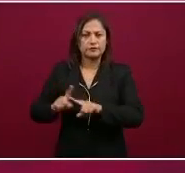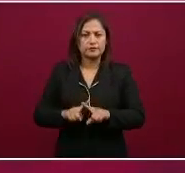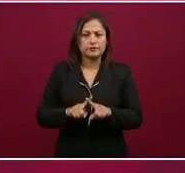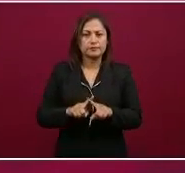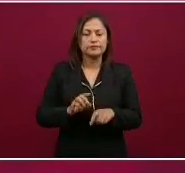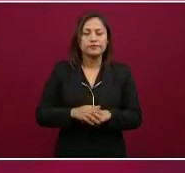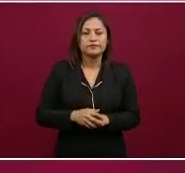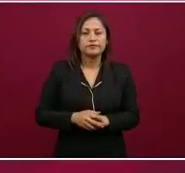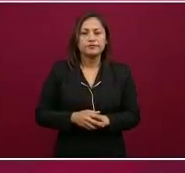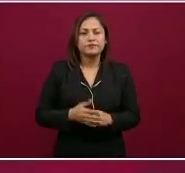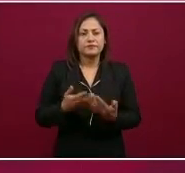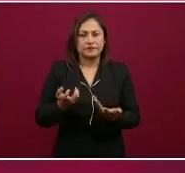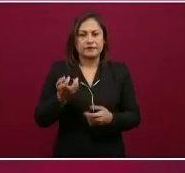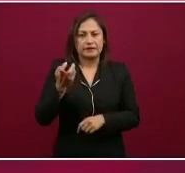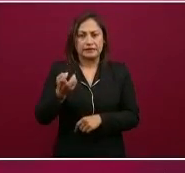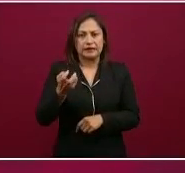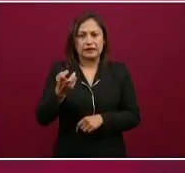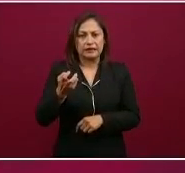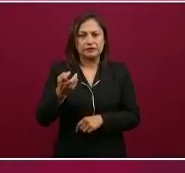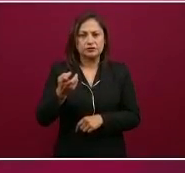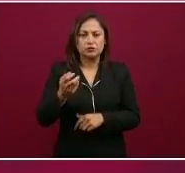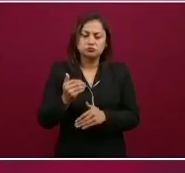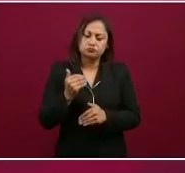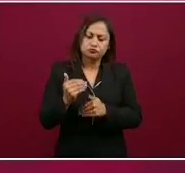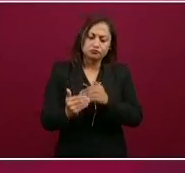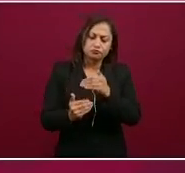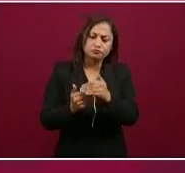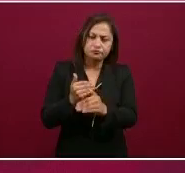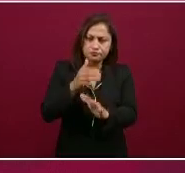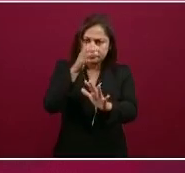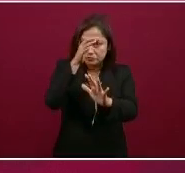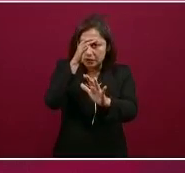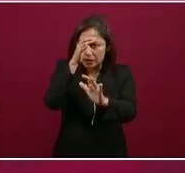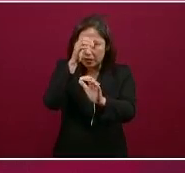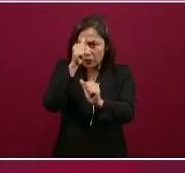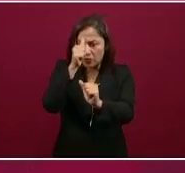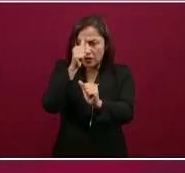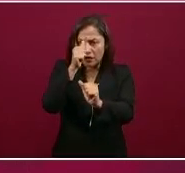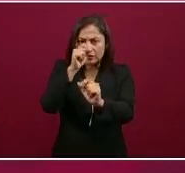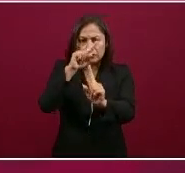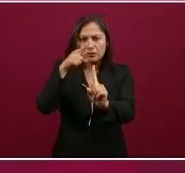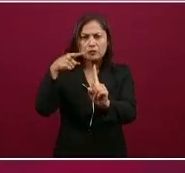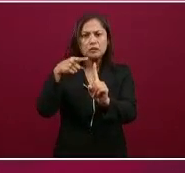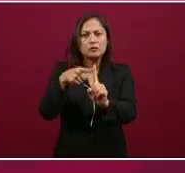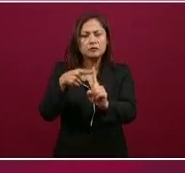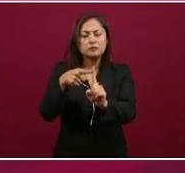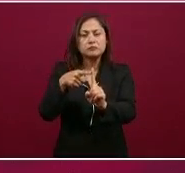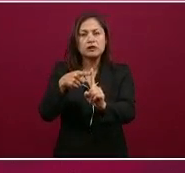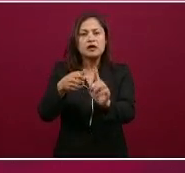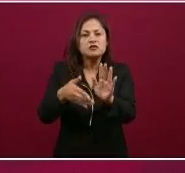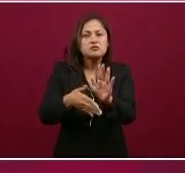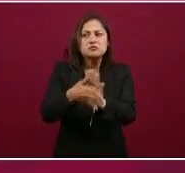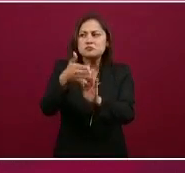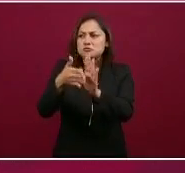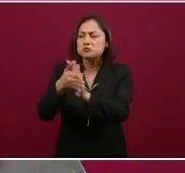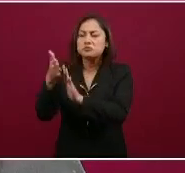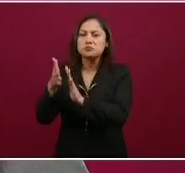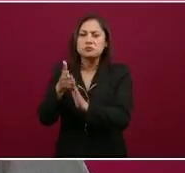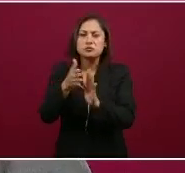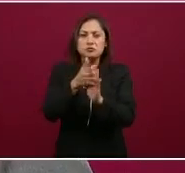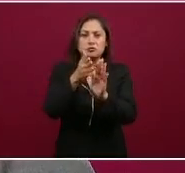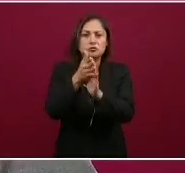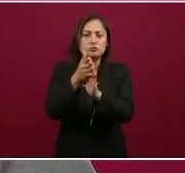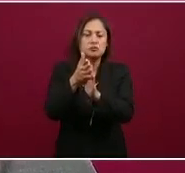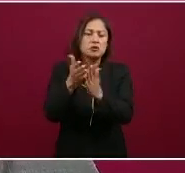Poder concertar, llegar a un acuerdo para impulsar la construcción de cuando menos